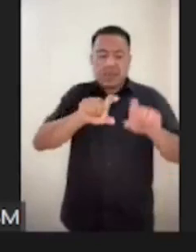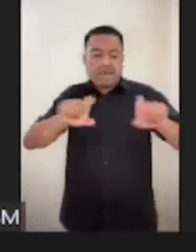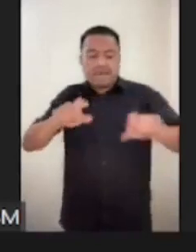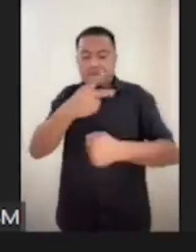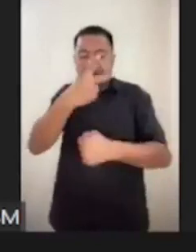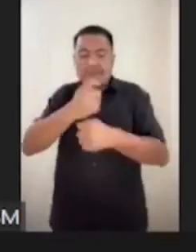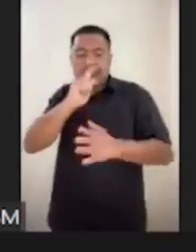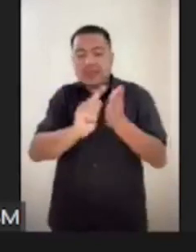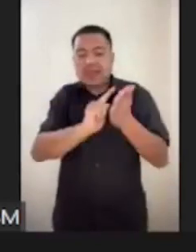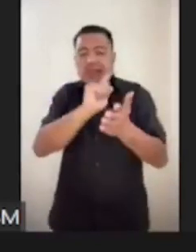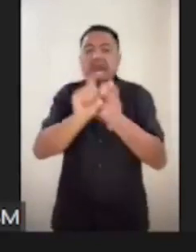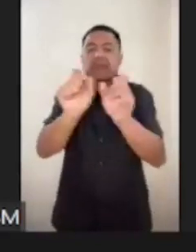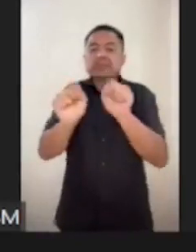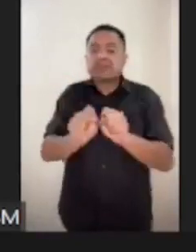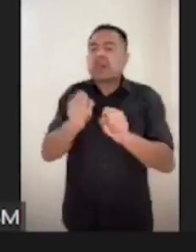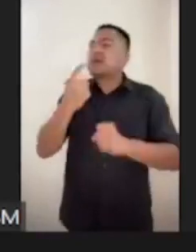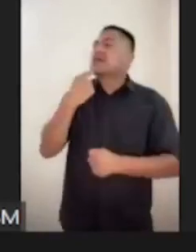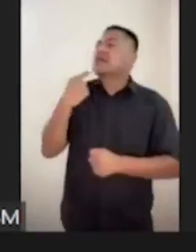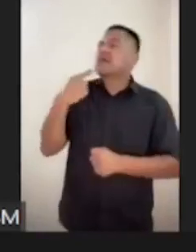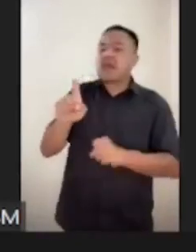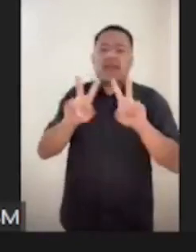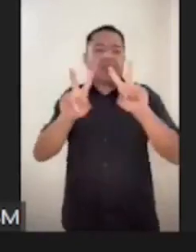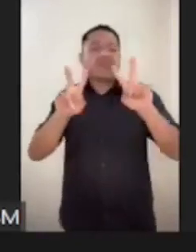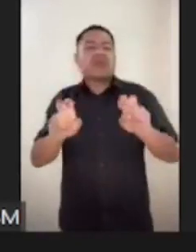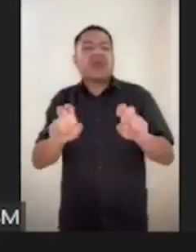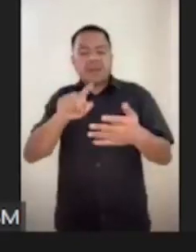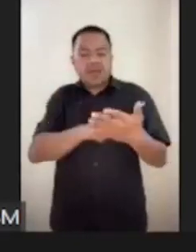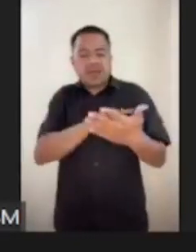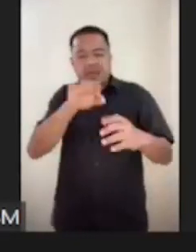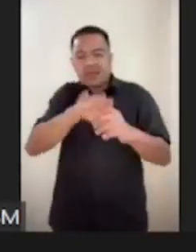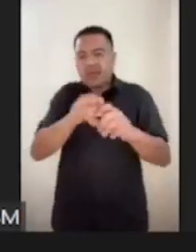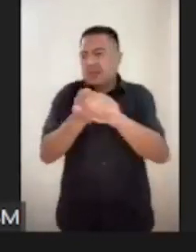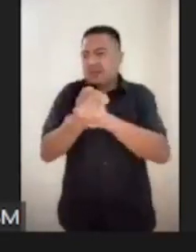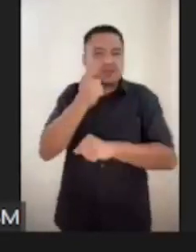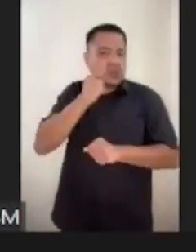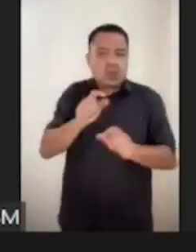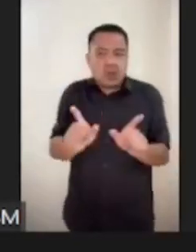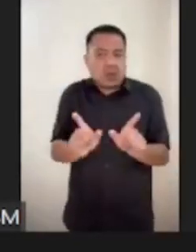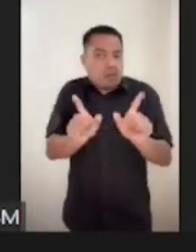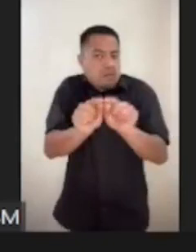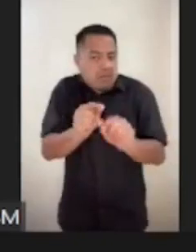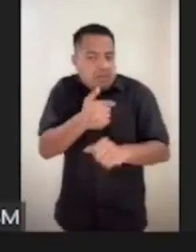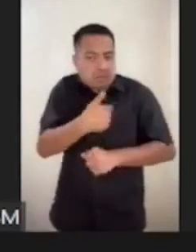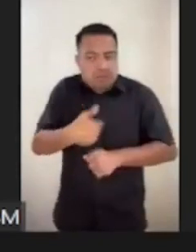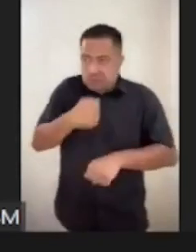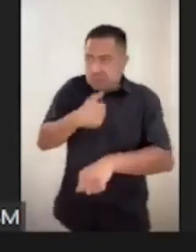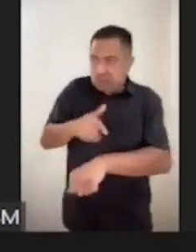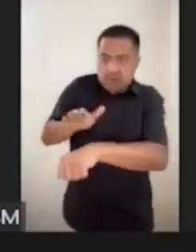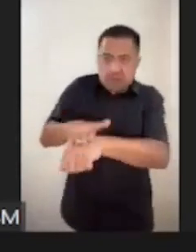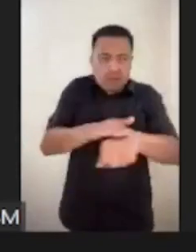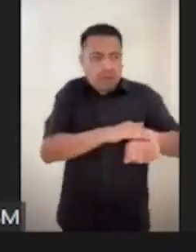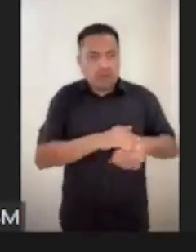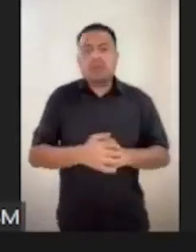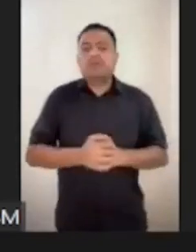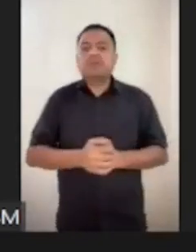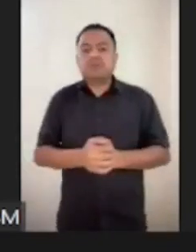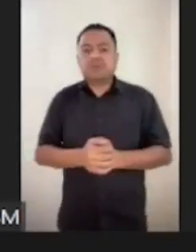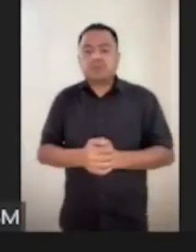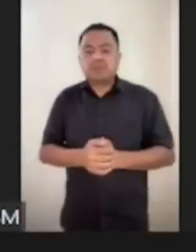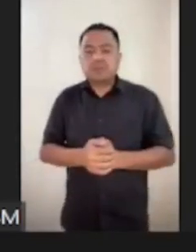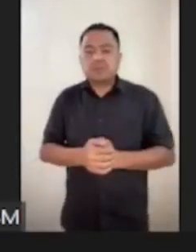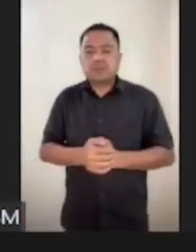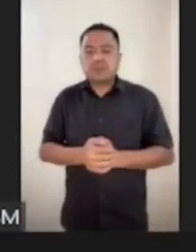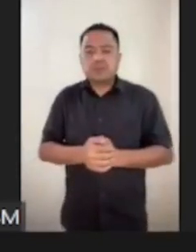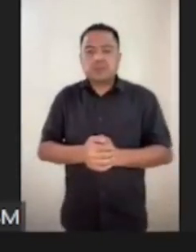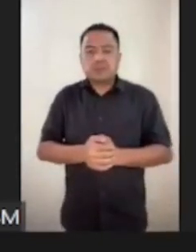del Sistema de Medios de Impugnación en materia electoral del Estado. Es la cuenta de los acuerdos plenarios, magistrada presidente, magistradas, magistrado.